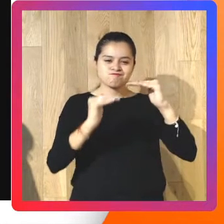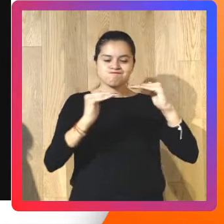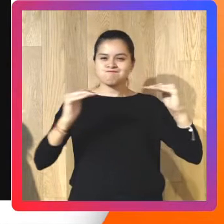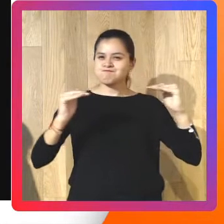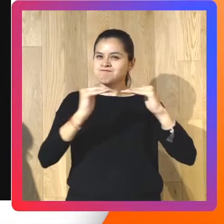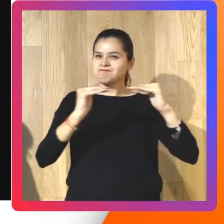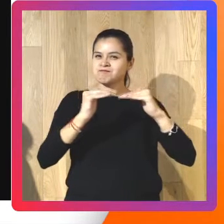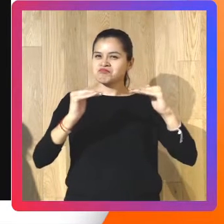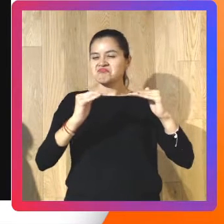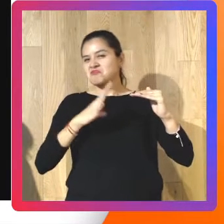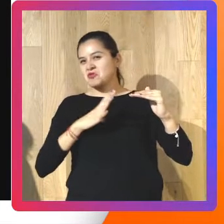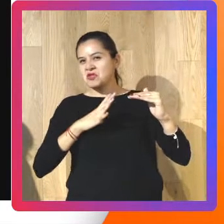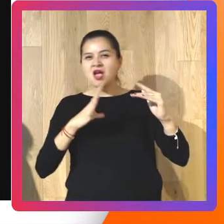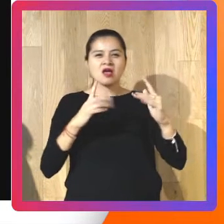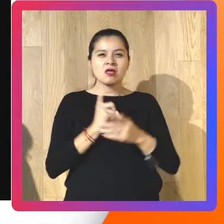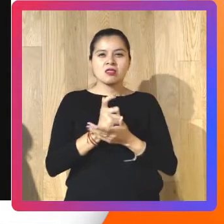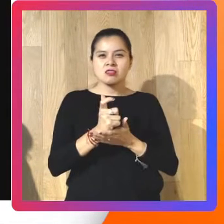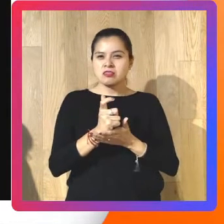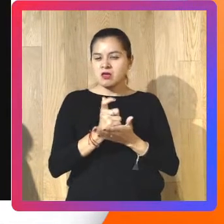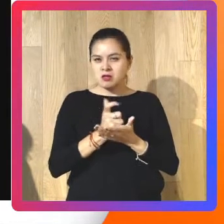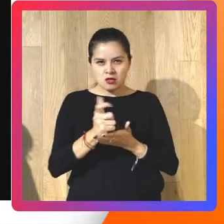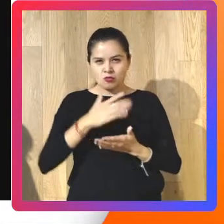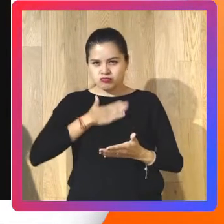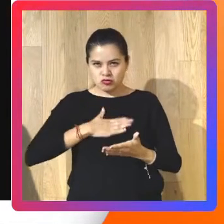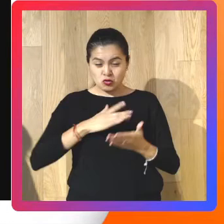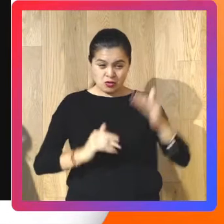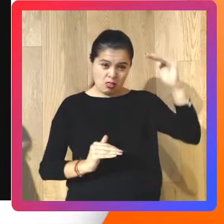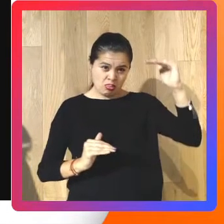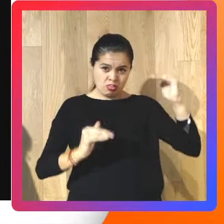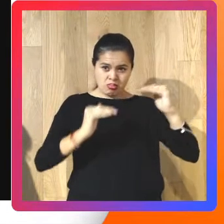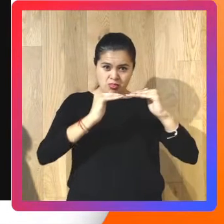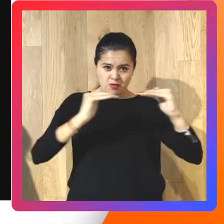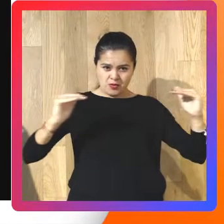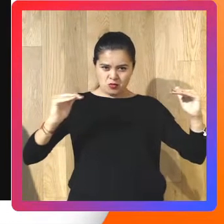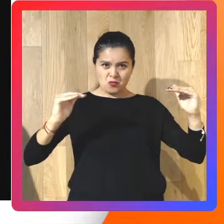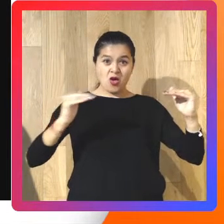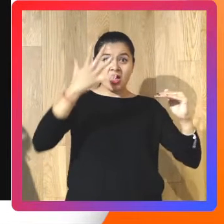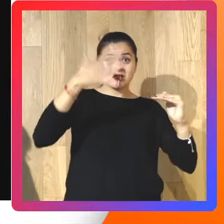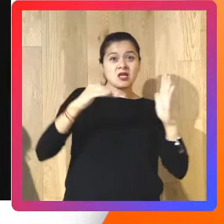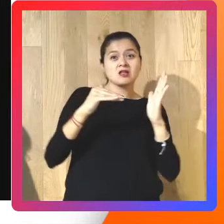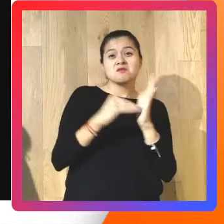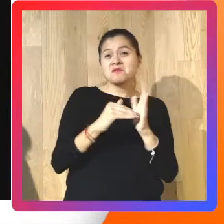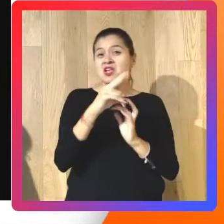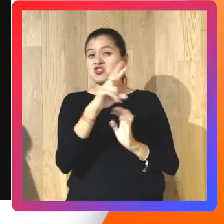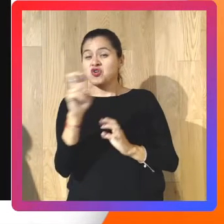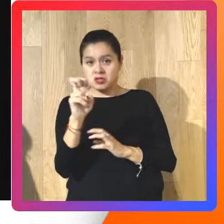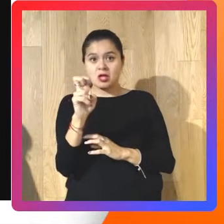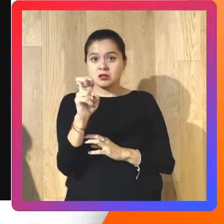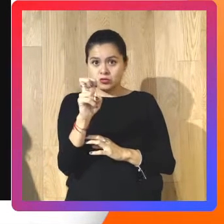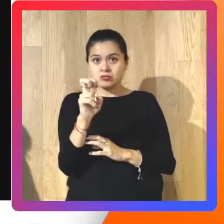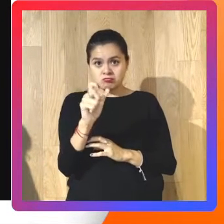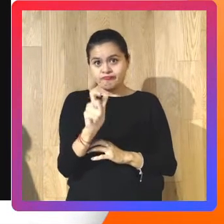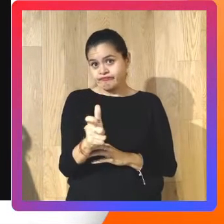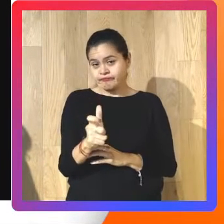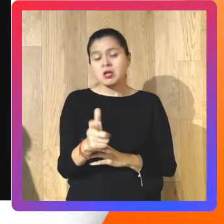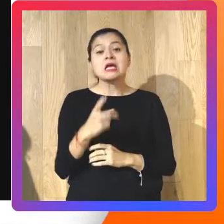donde se ubica, no el promedio, sino la mediana, donde está la mitad de la gente, son 10,200 pesos y